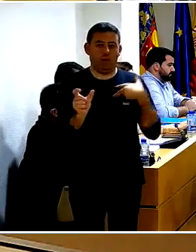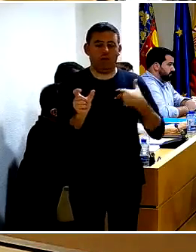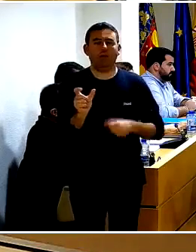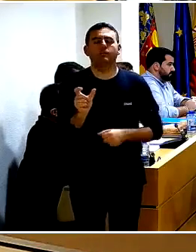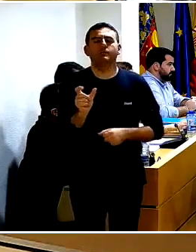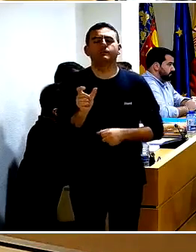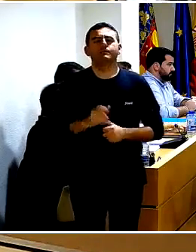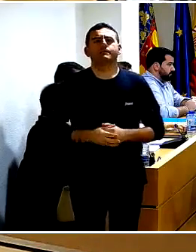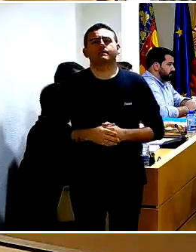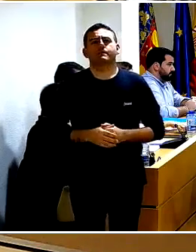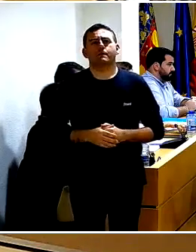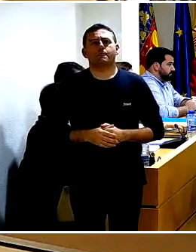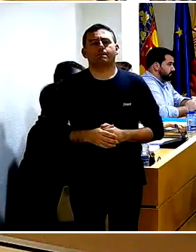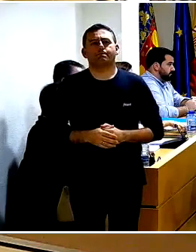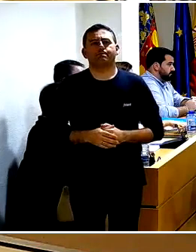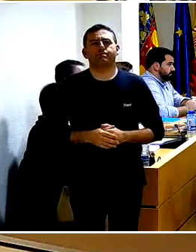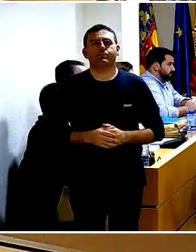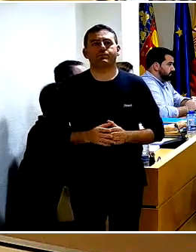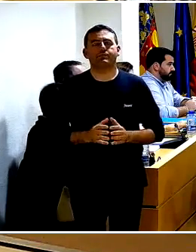una vez realizadas